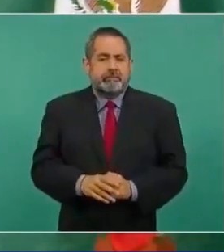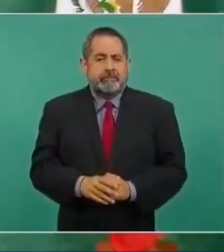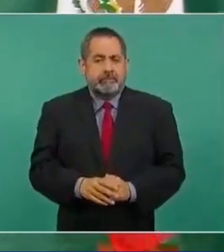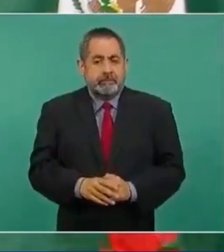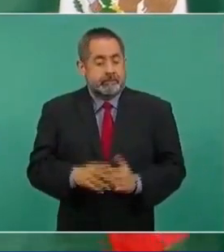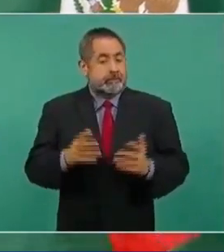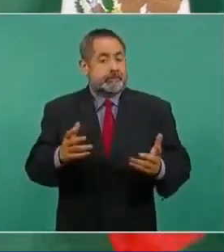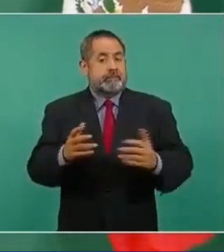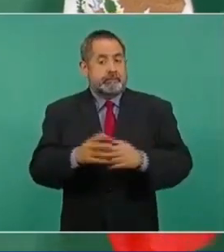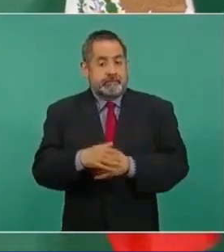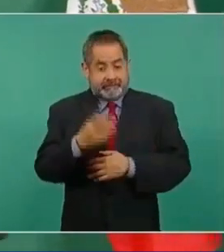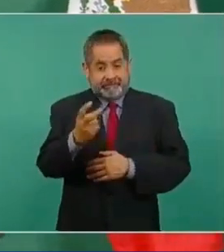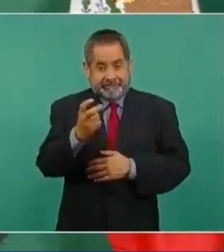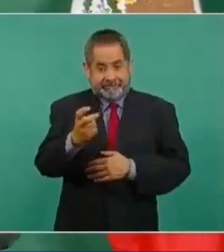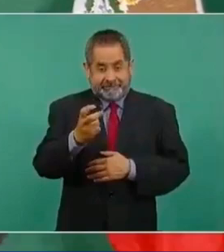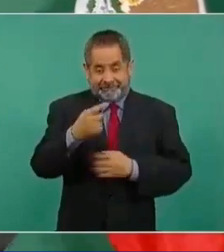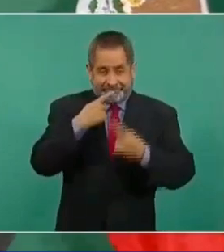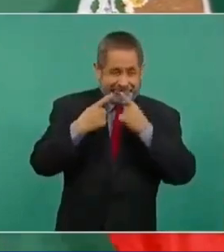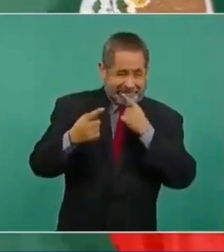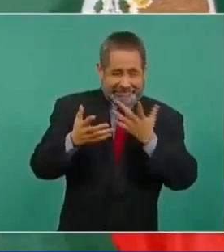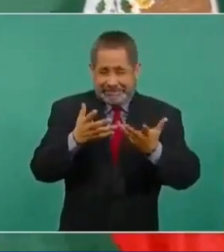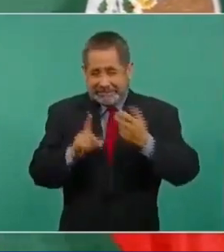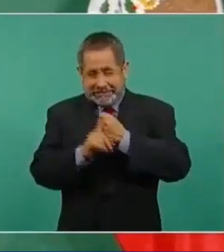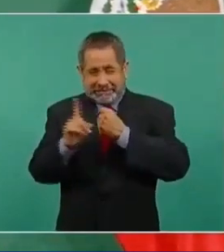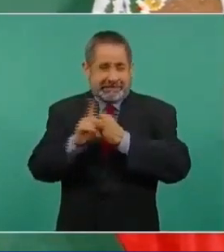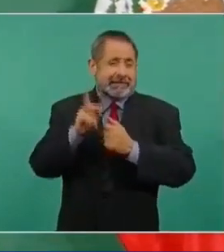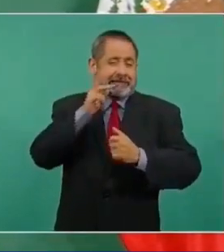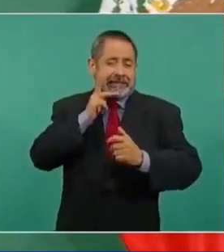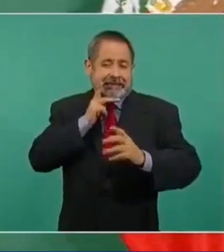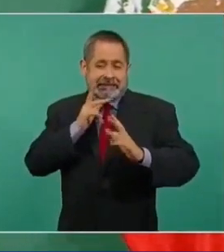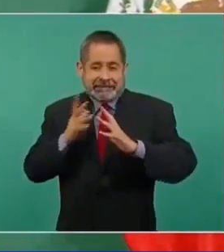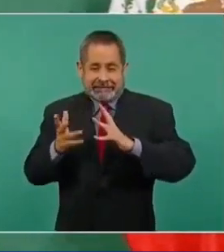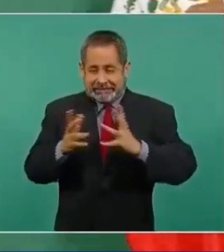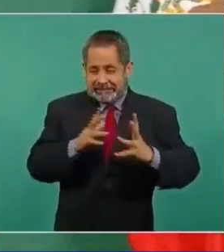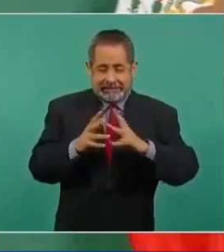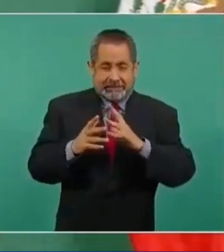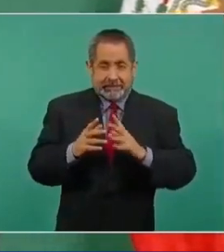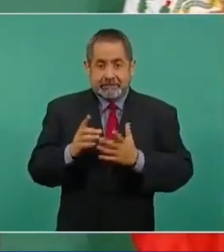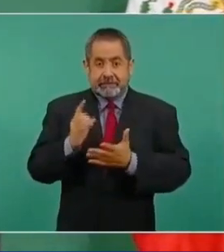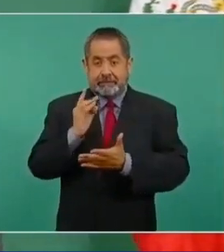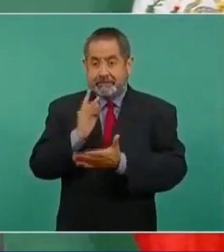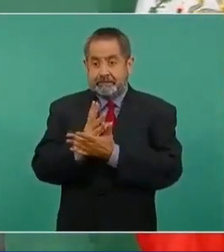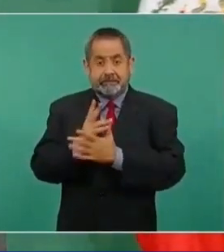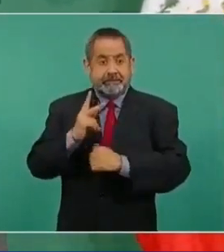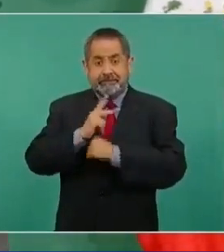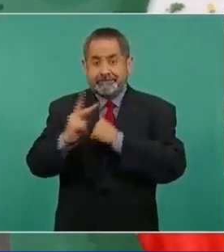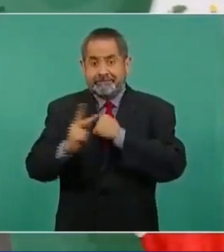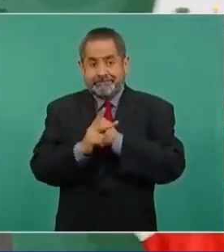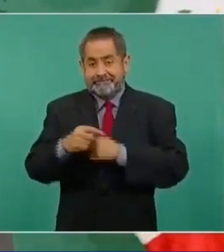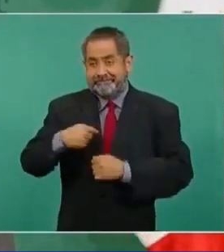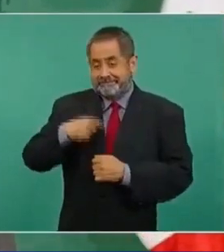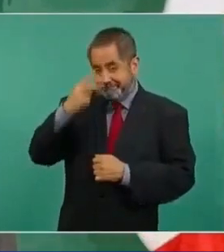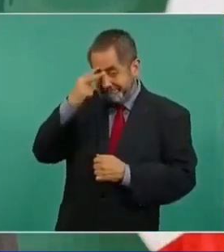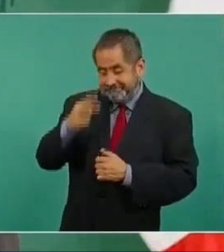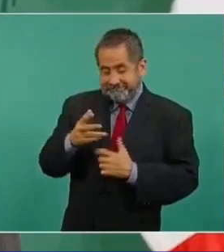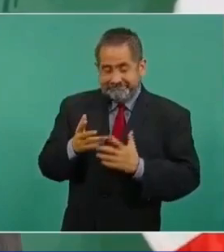Pero estábamos terminando eso, porque era el único país que faltaba,